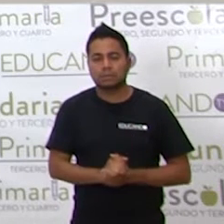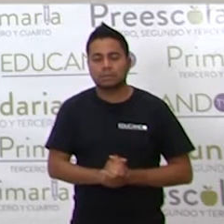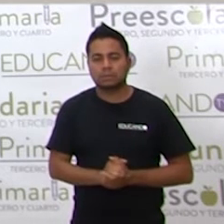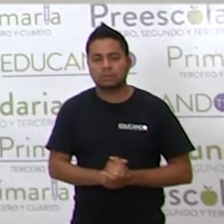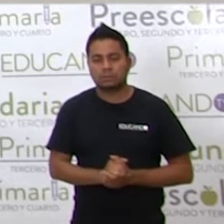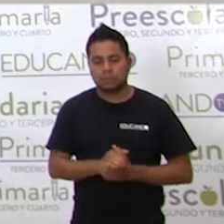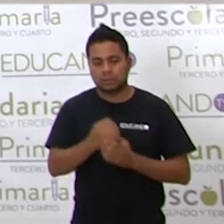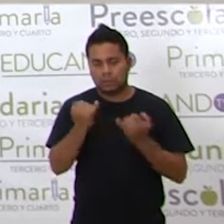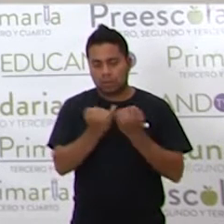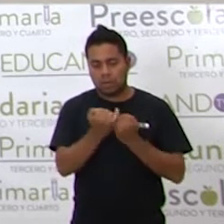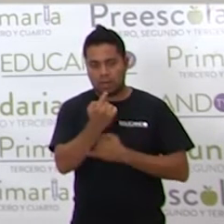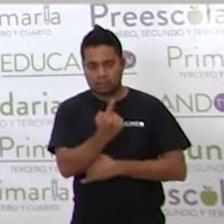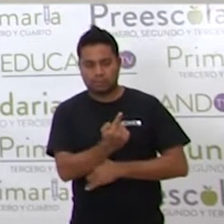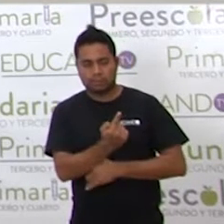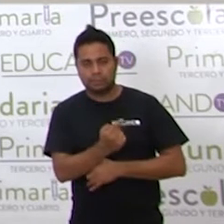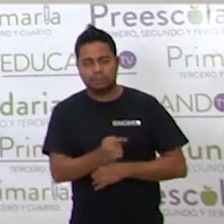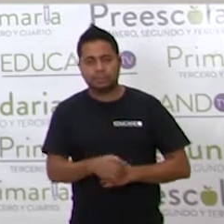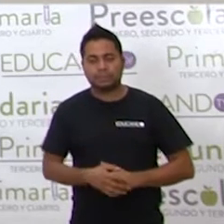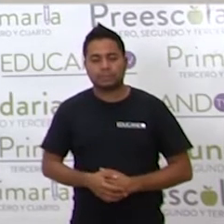1.